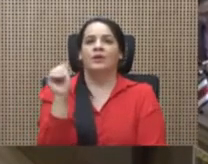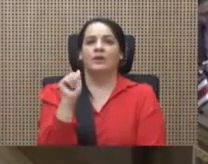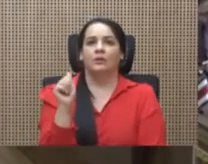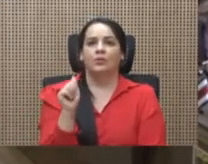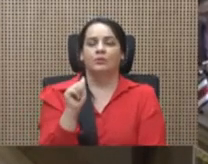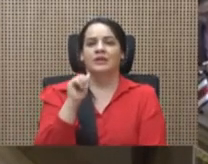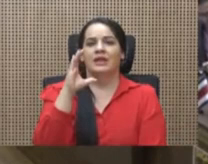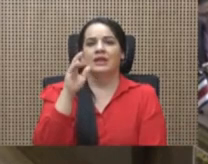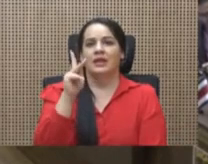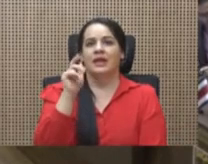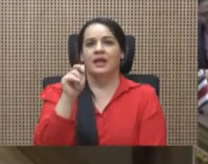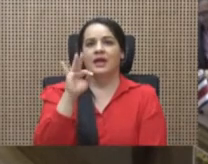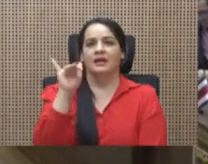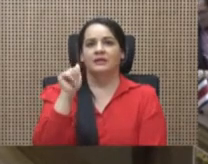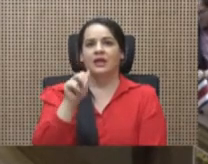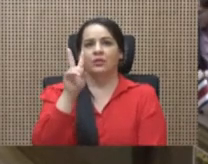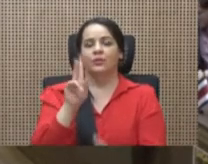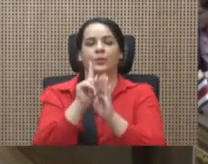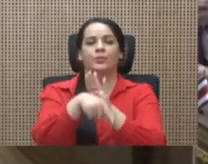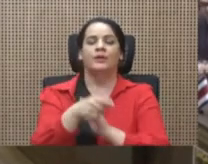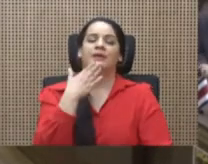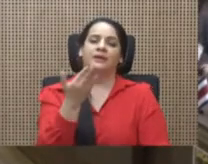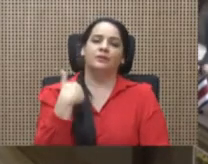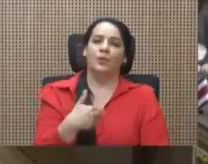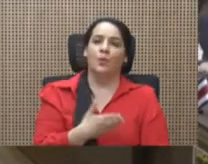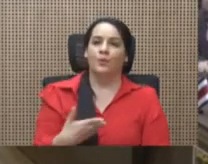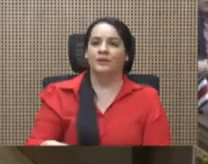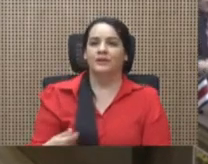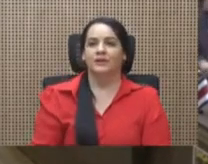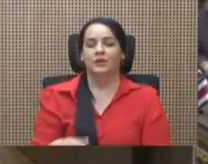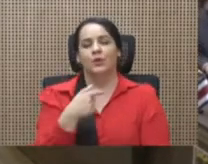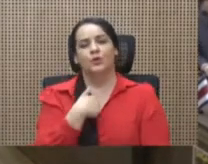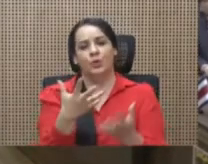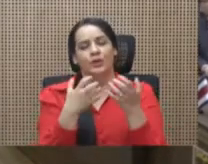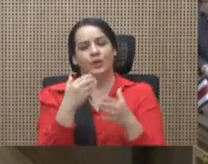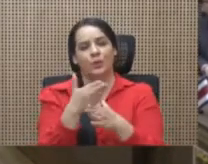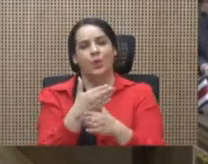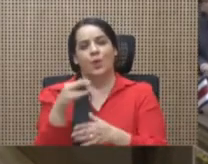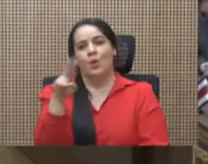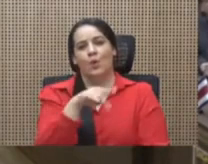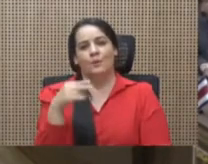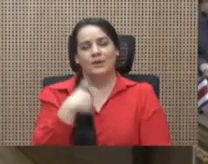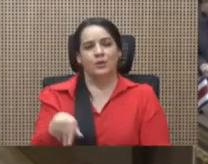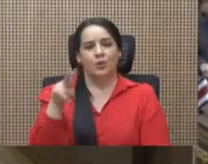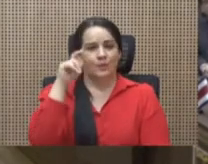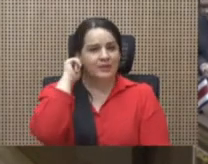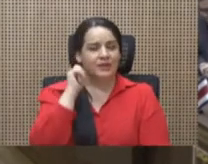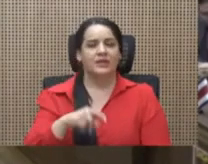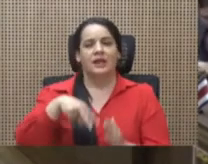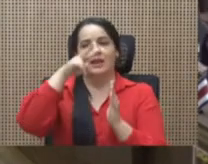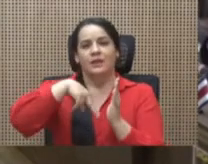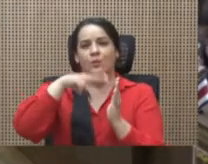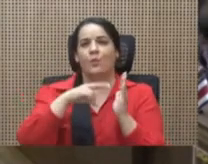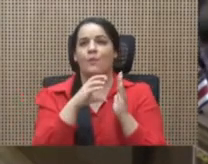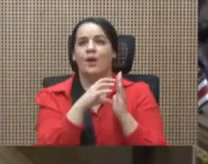2 minutos. Muchísimas gracias, señor presidente. Yo quiero, compañeros y compañeras, leerles un párrafo